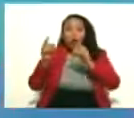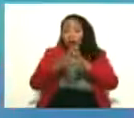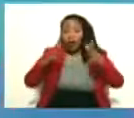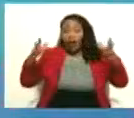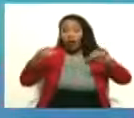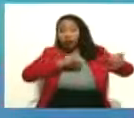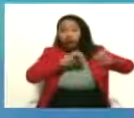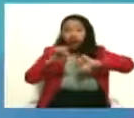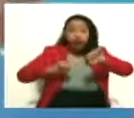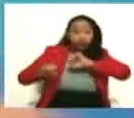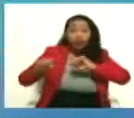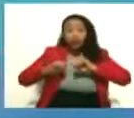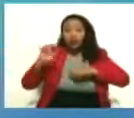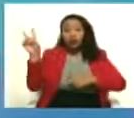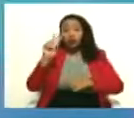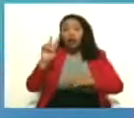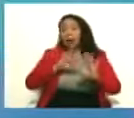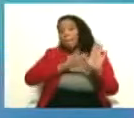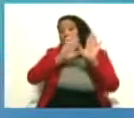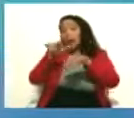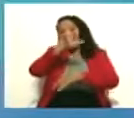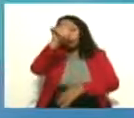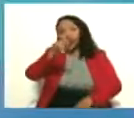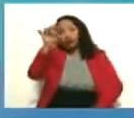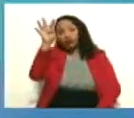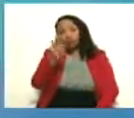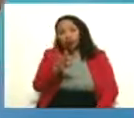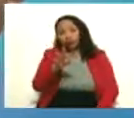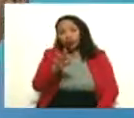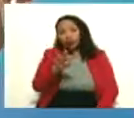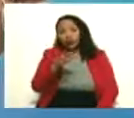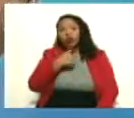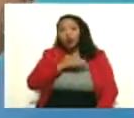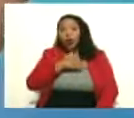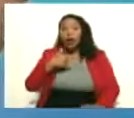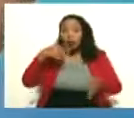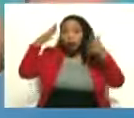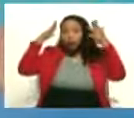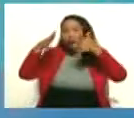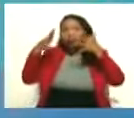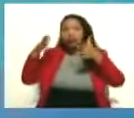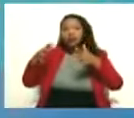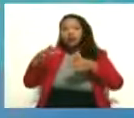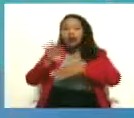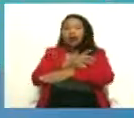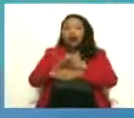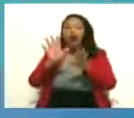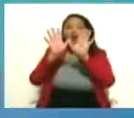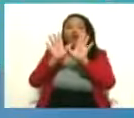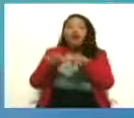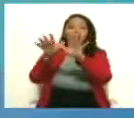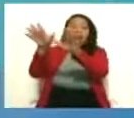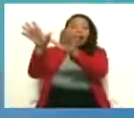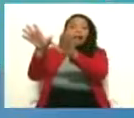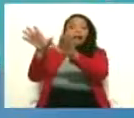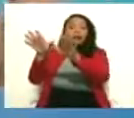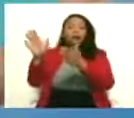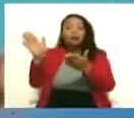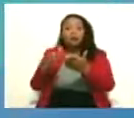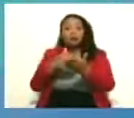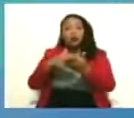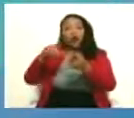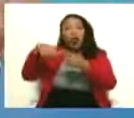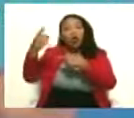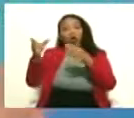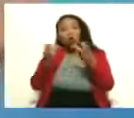hip hop venezolano en favor de la defensa del Esequibo, y queremos recomendarles la canción Vuela de Enciclopedia y otro